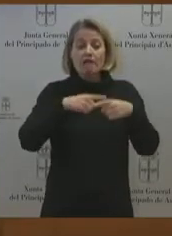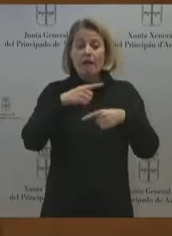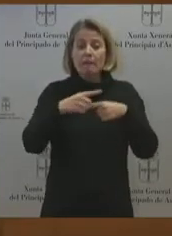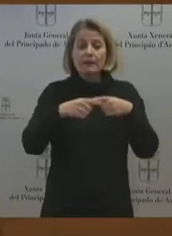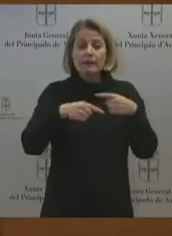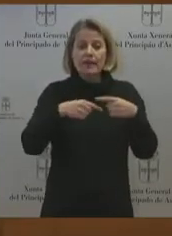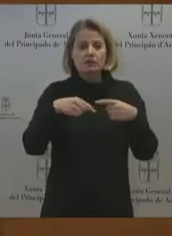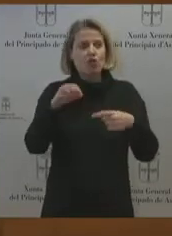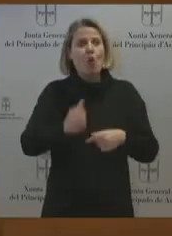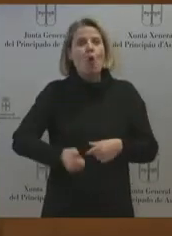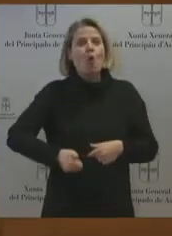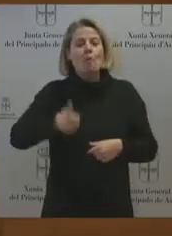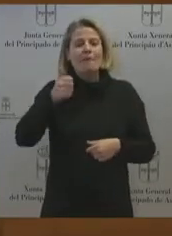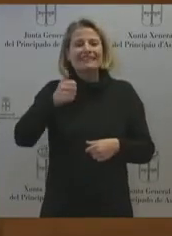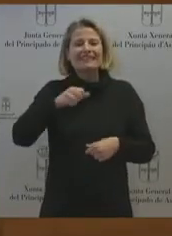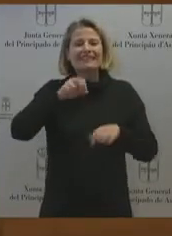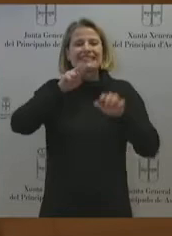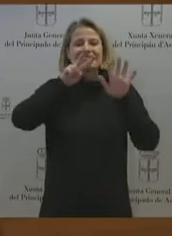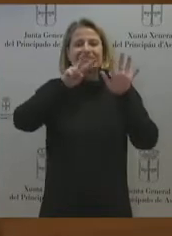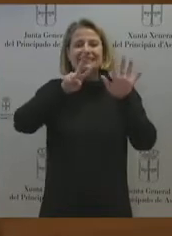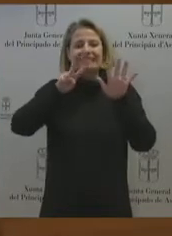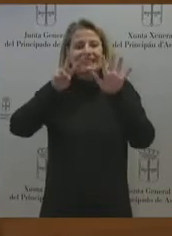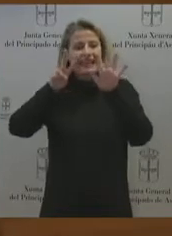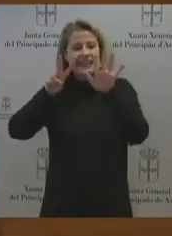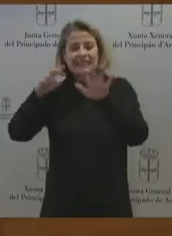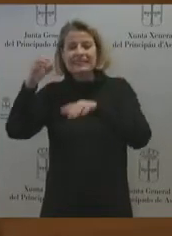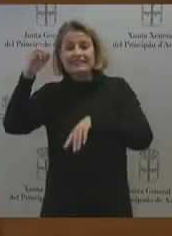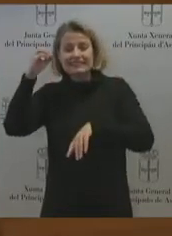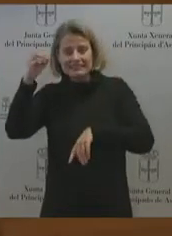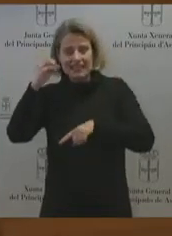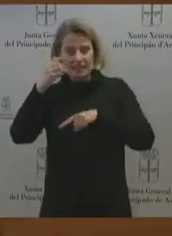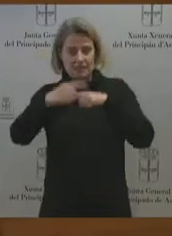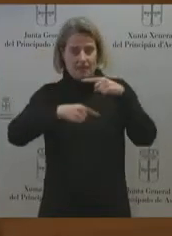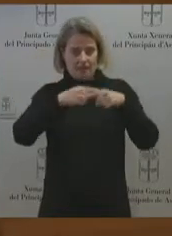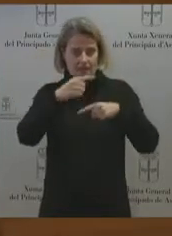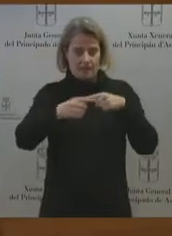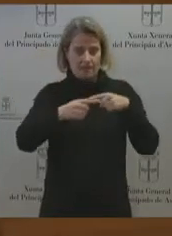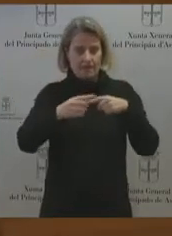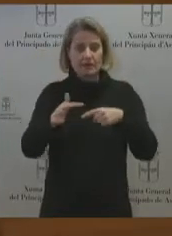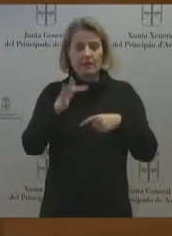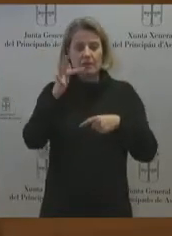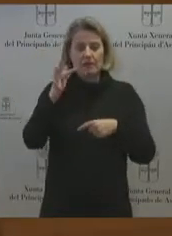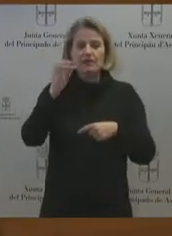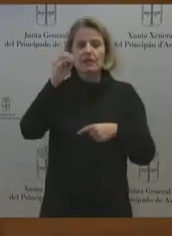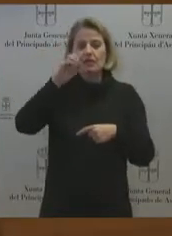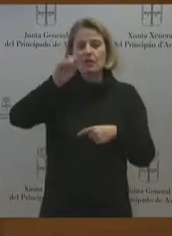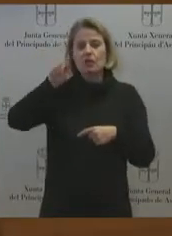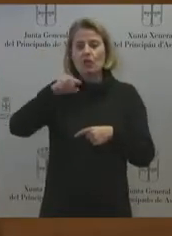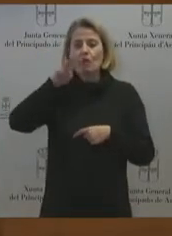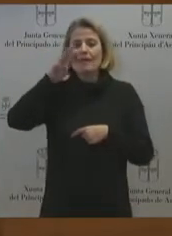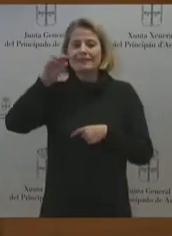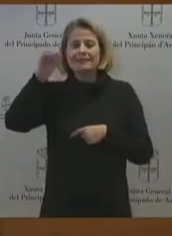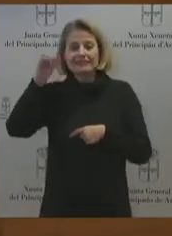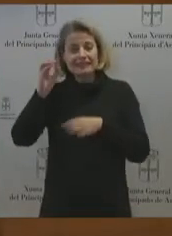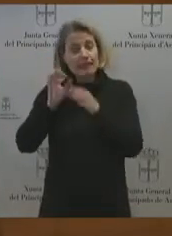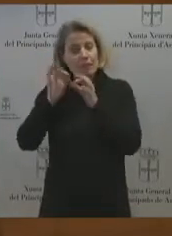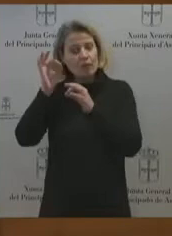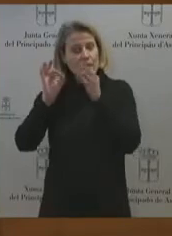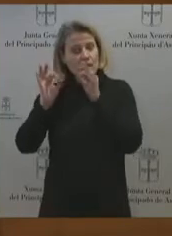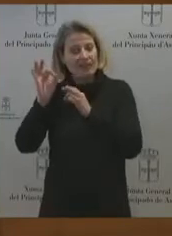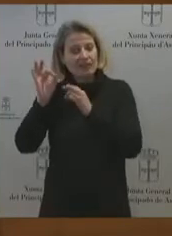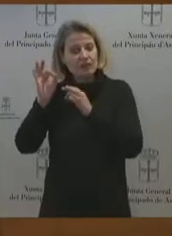aparte de una pérdida de un 0,30% de la capacidad industrial asturiana. Es nada. Como estamos tan bien, pues entonces vamos a